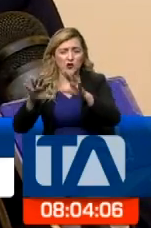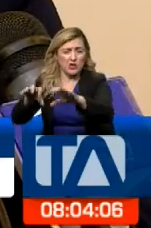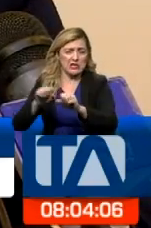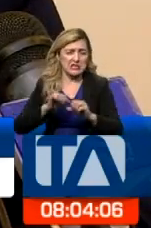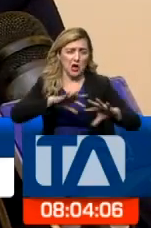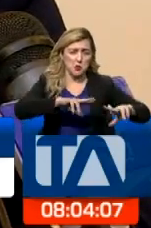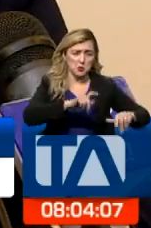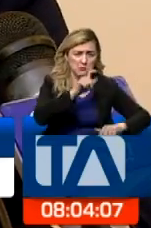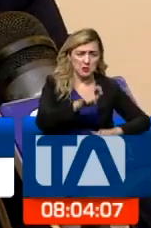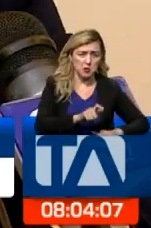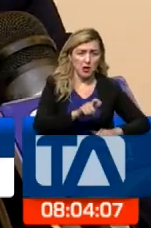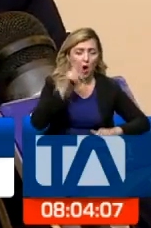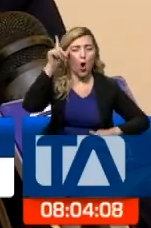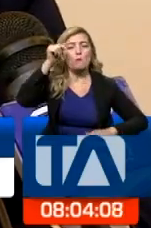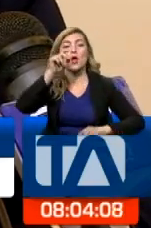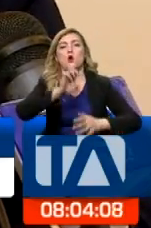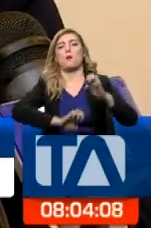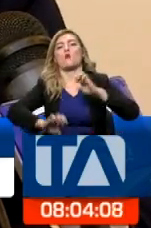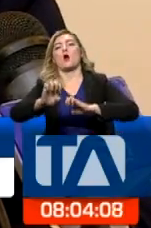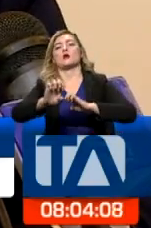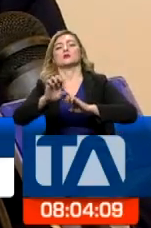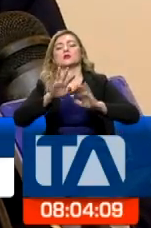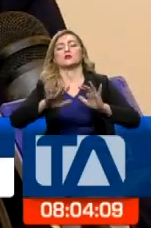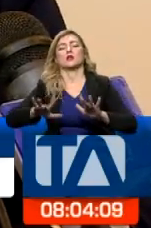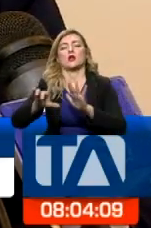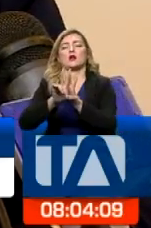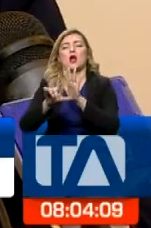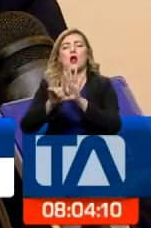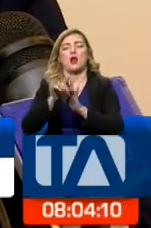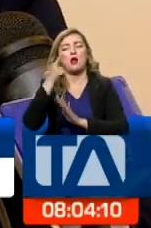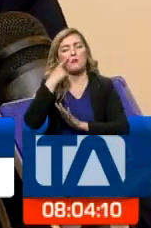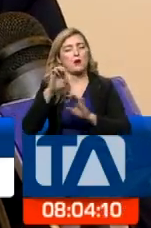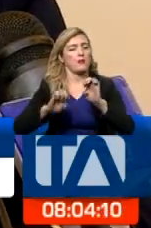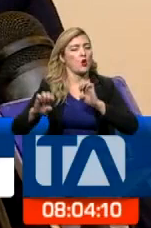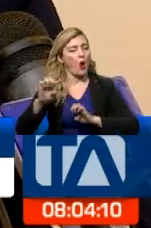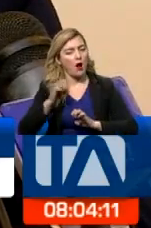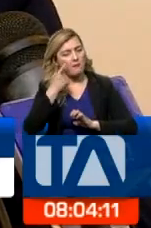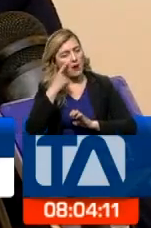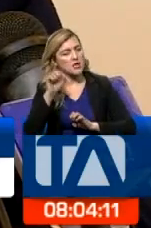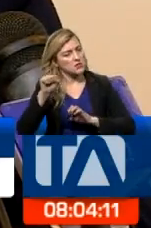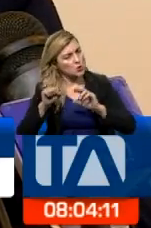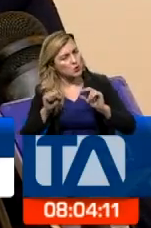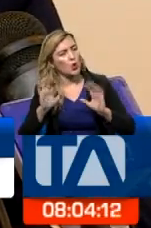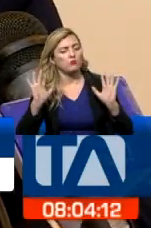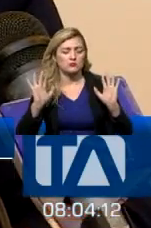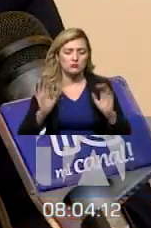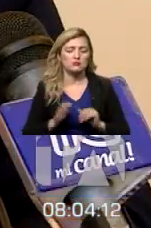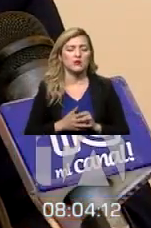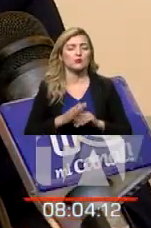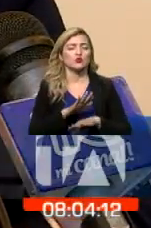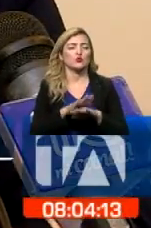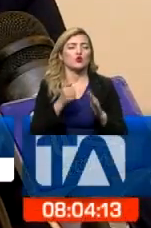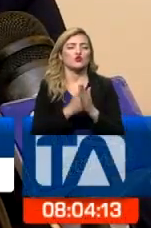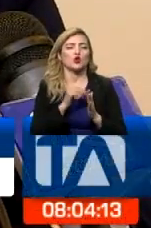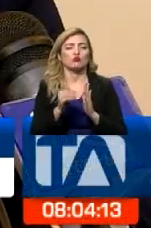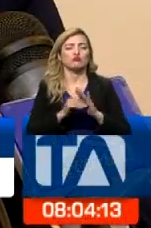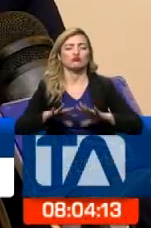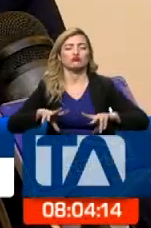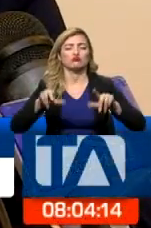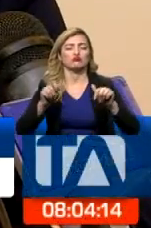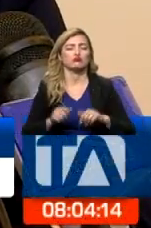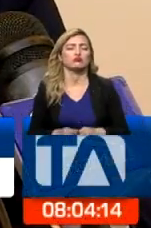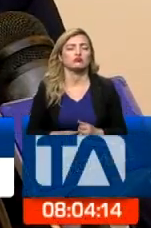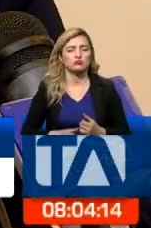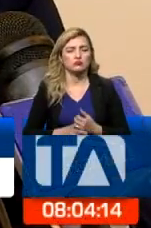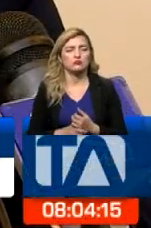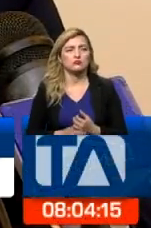por el Gobierno Nacional, por la Secretaría Jurídica de la Presidencia y por quienes estamos abocados y tenemos interés en las reformas